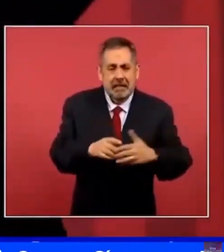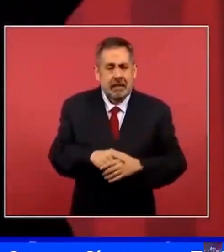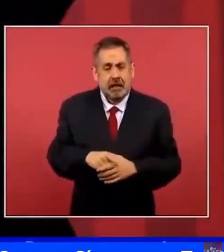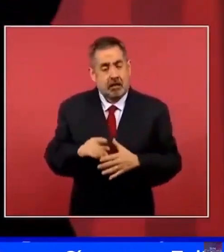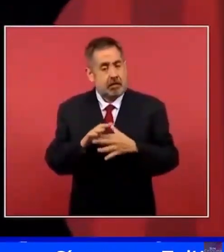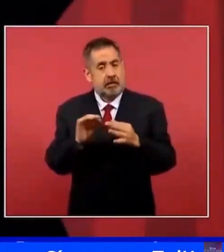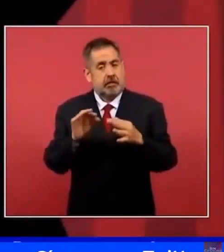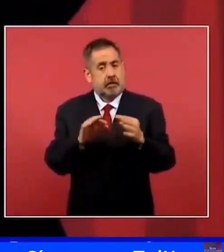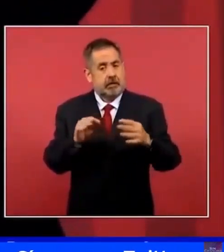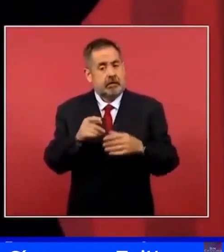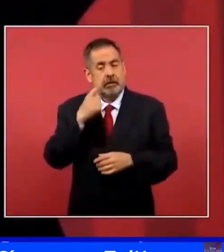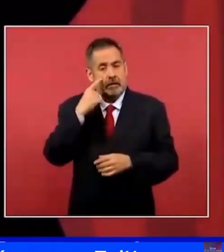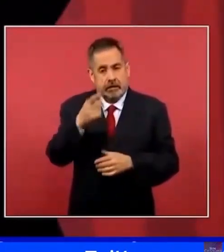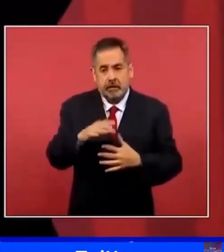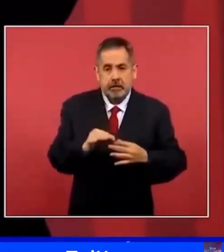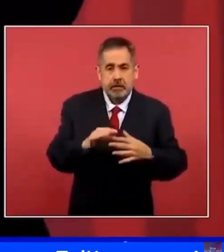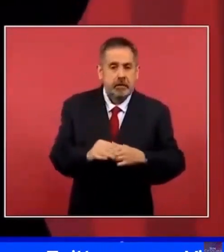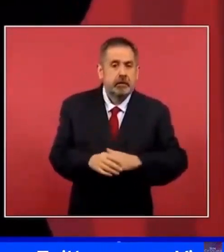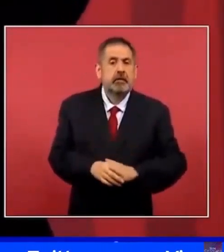estamos hablando